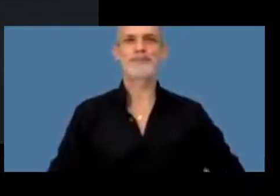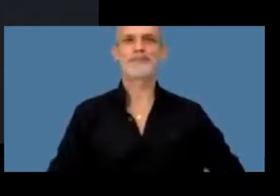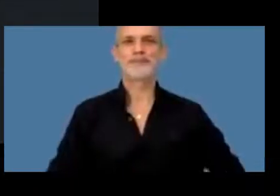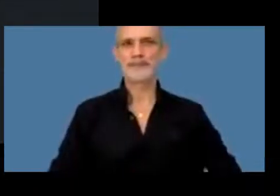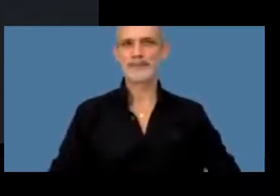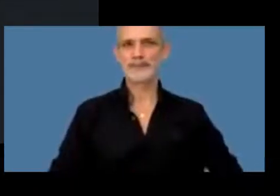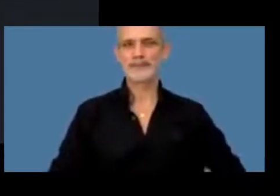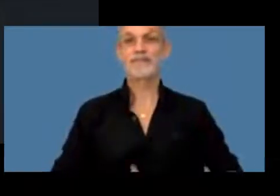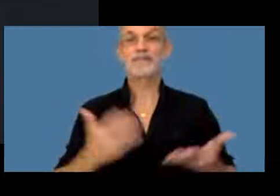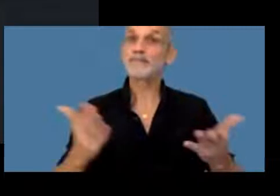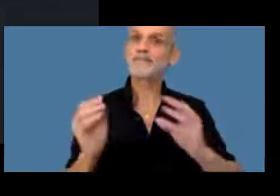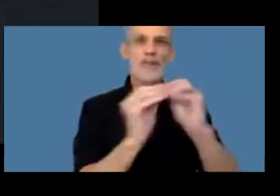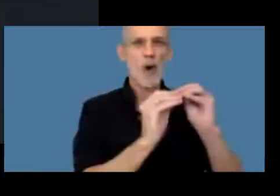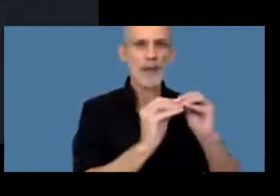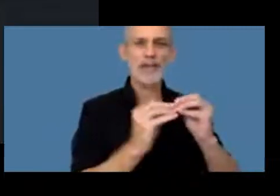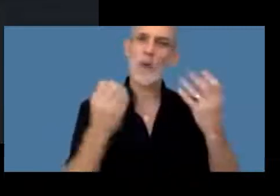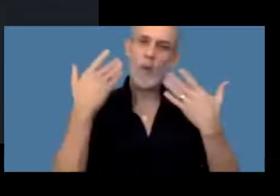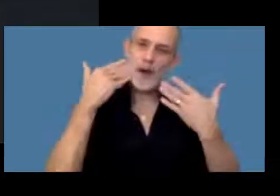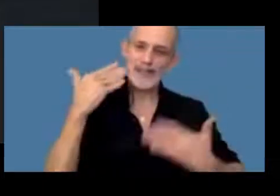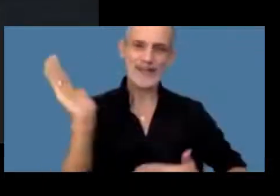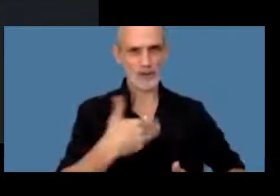Bueno, colegas, buenas tardes a todos.